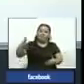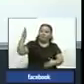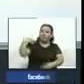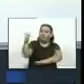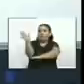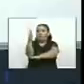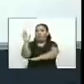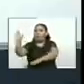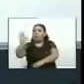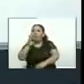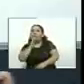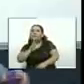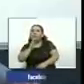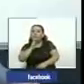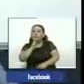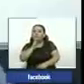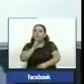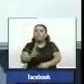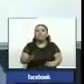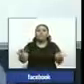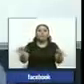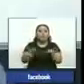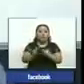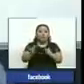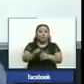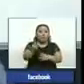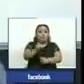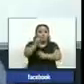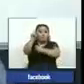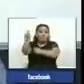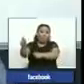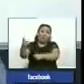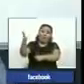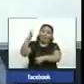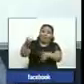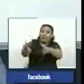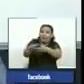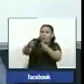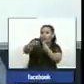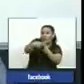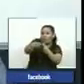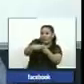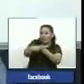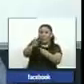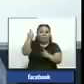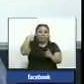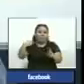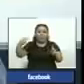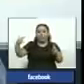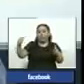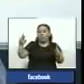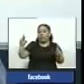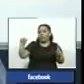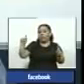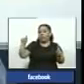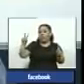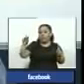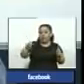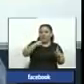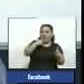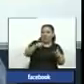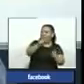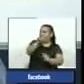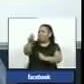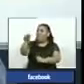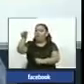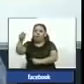embajador en Honduras. También les contamos que la denuncia interpuesta por el presidente de Arena, es decir, Gustavo López Davison, en contra del presidente de